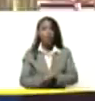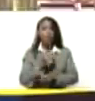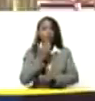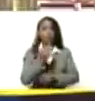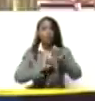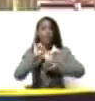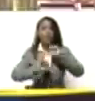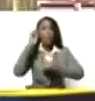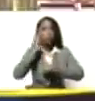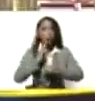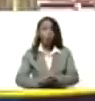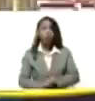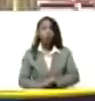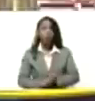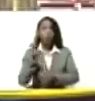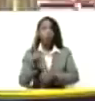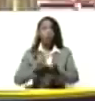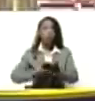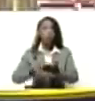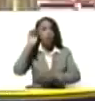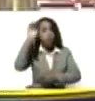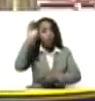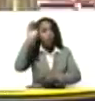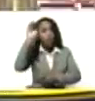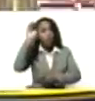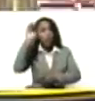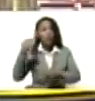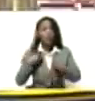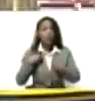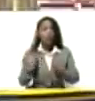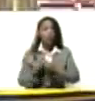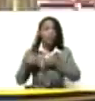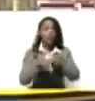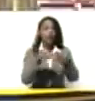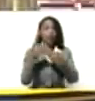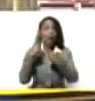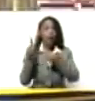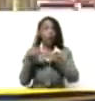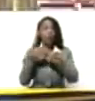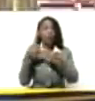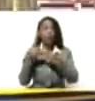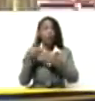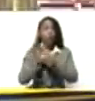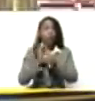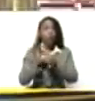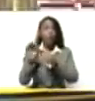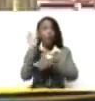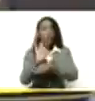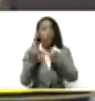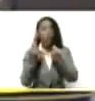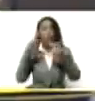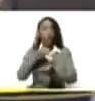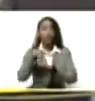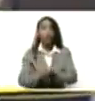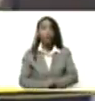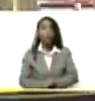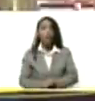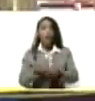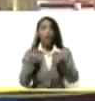han estado dos años durante el estrés el agotamiento y el cansancio de una pandemia hay que ver